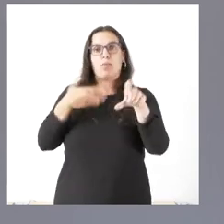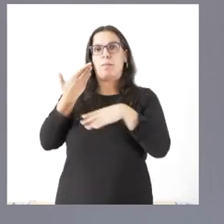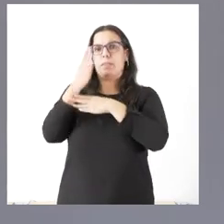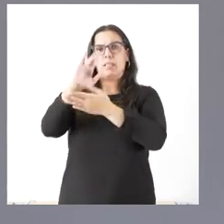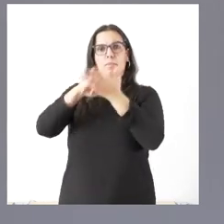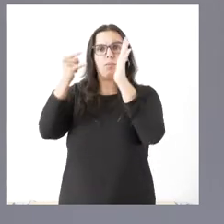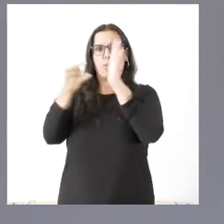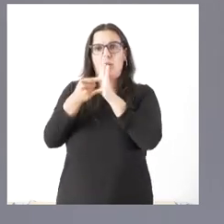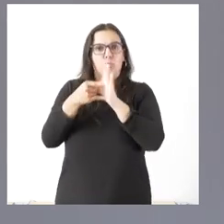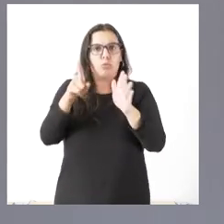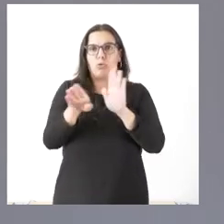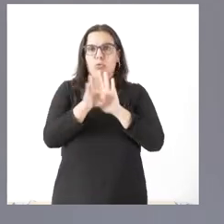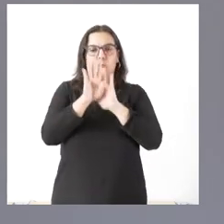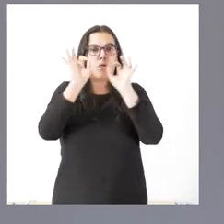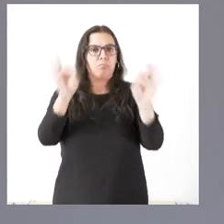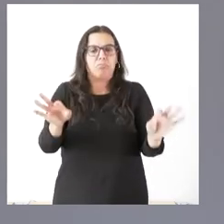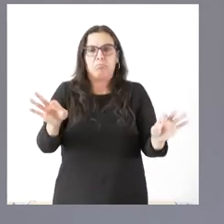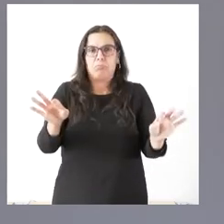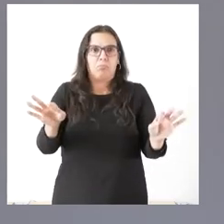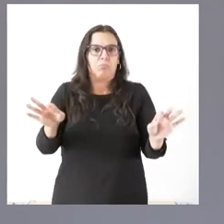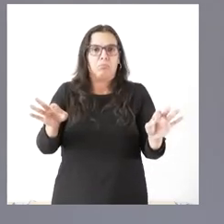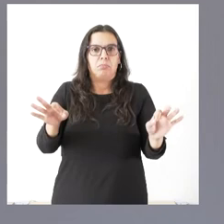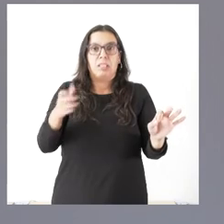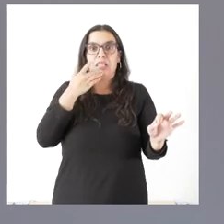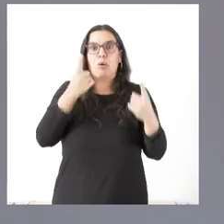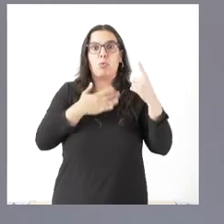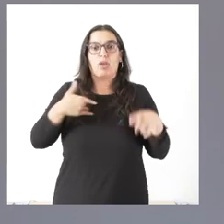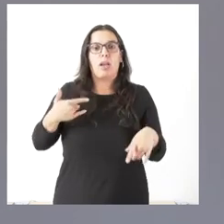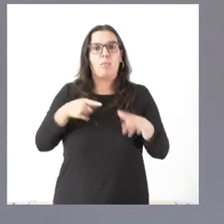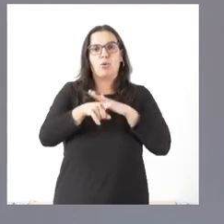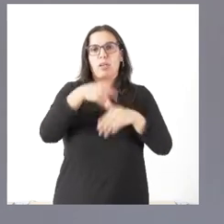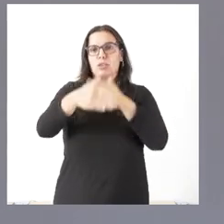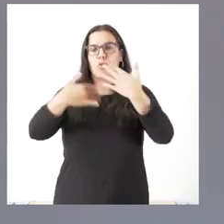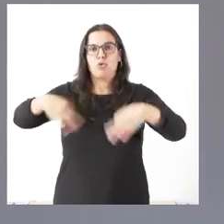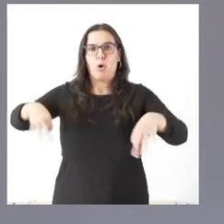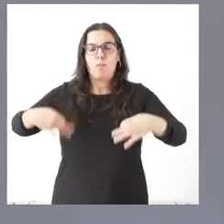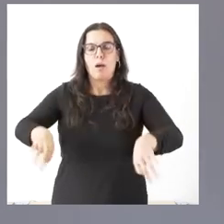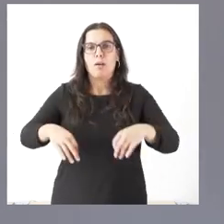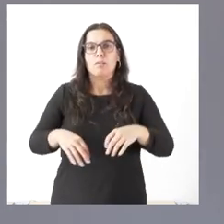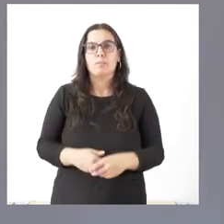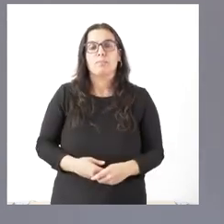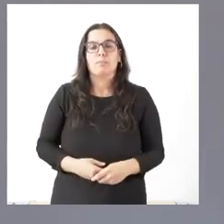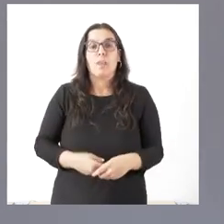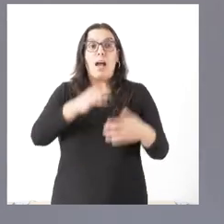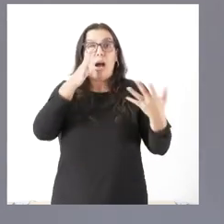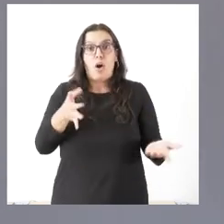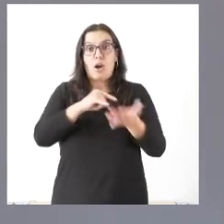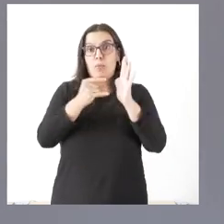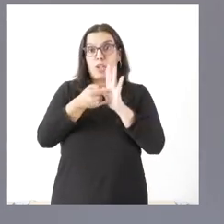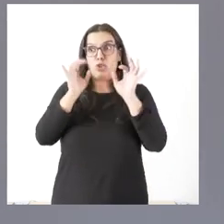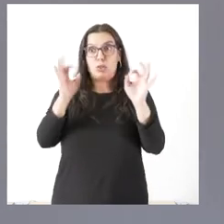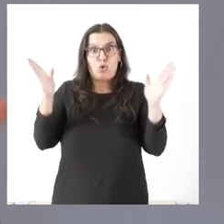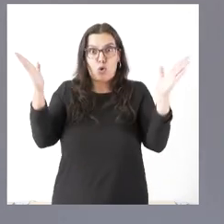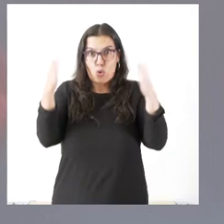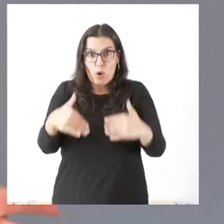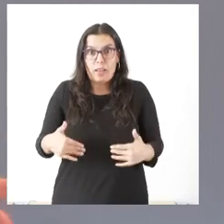Eso sigue plenamente vigente y si alguien lo presentara, pues tendrá su trámite correspondiente. Y al respecto, como no hay en este momento ningún proyecto concreto, pues